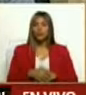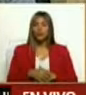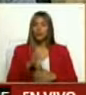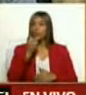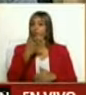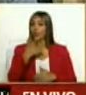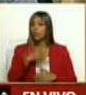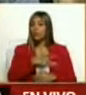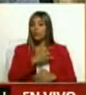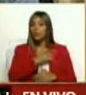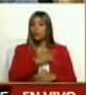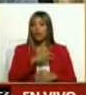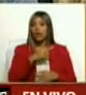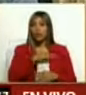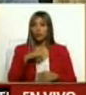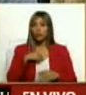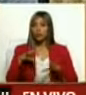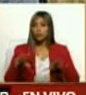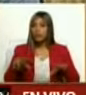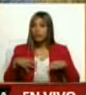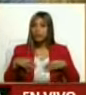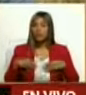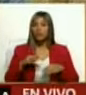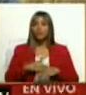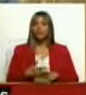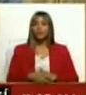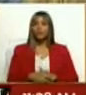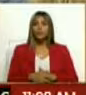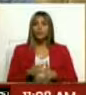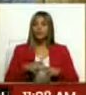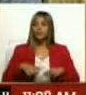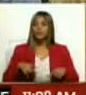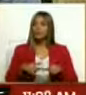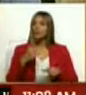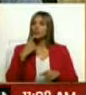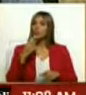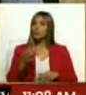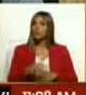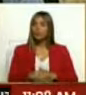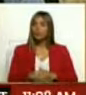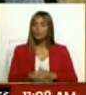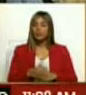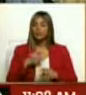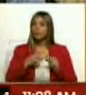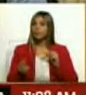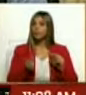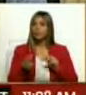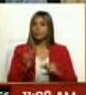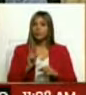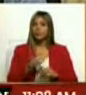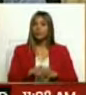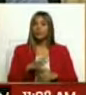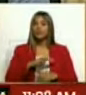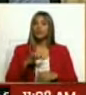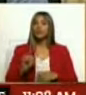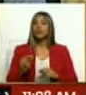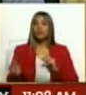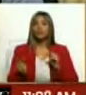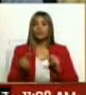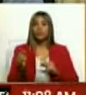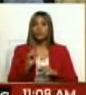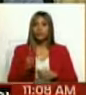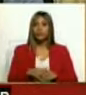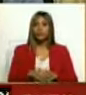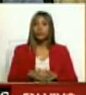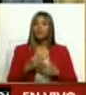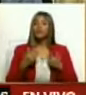las universidades hemos asumido este reto porque justamente el territorio es uno solo, el territorio no se discute, la soberanía no se discute y